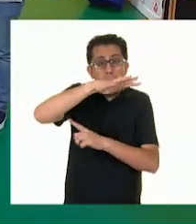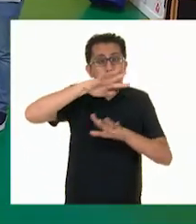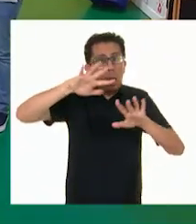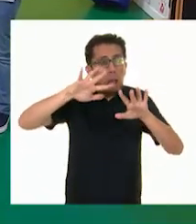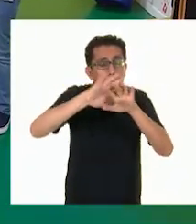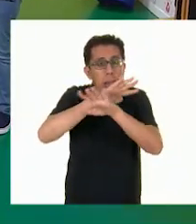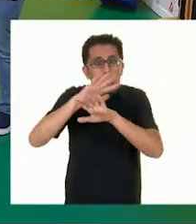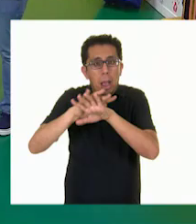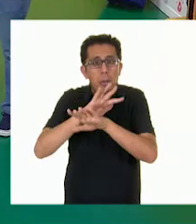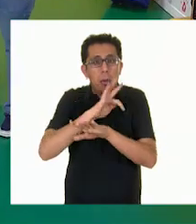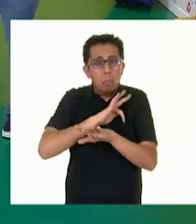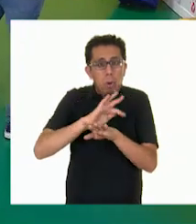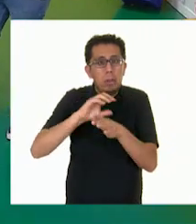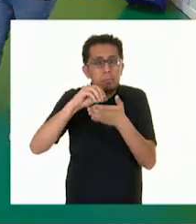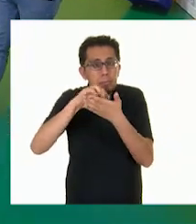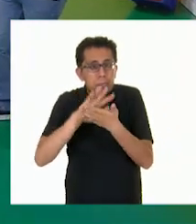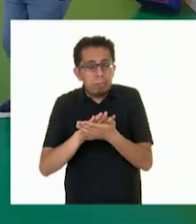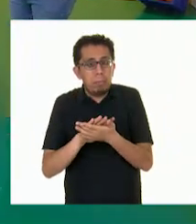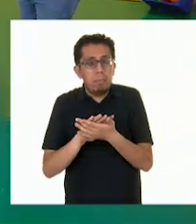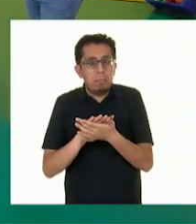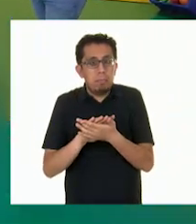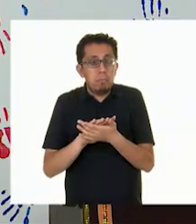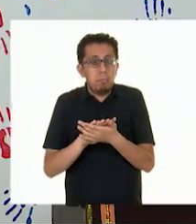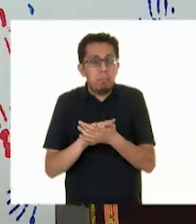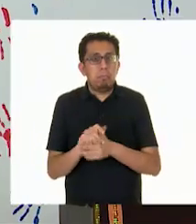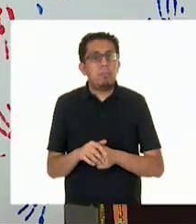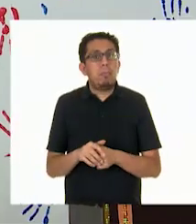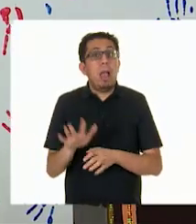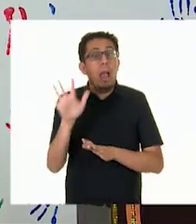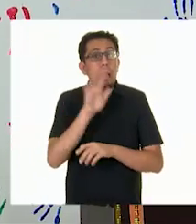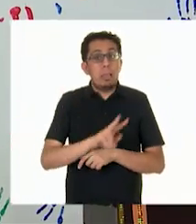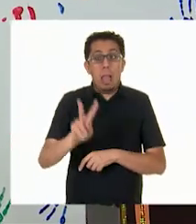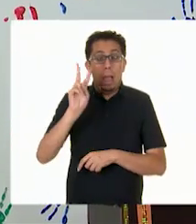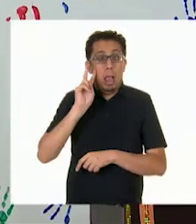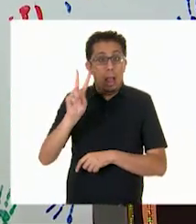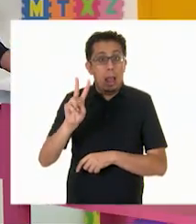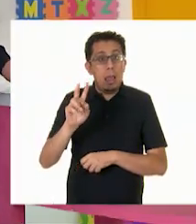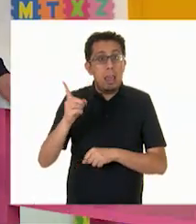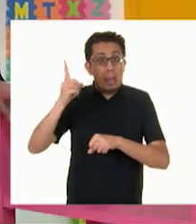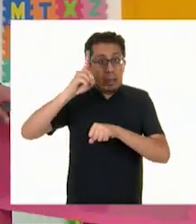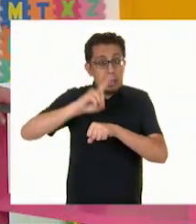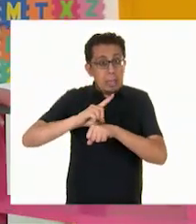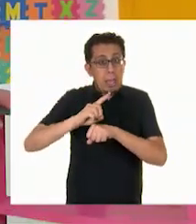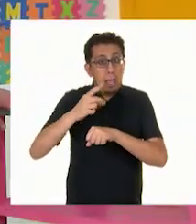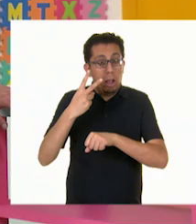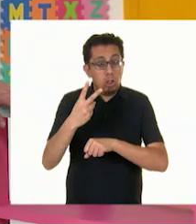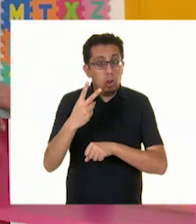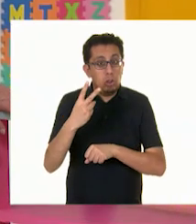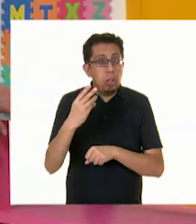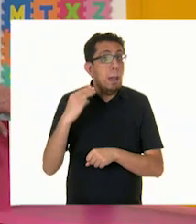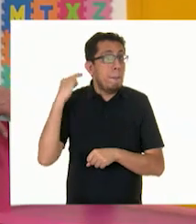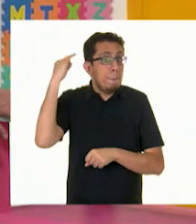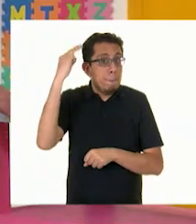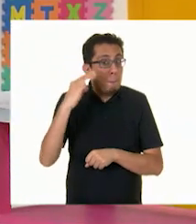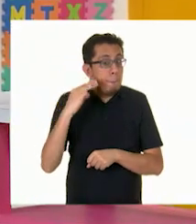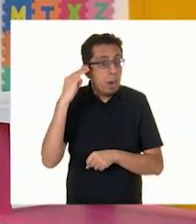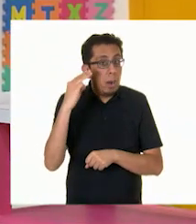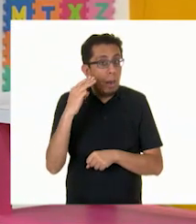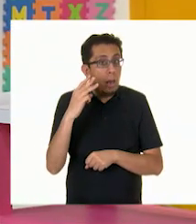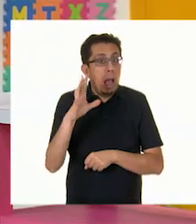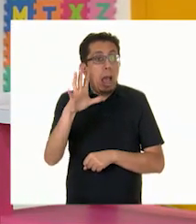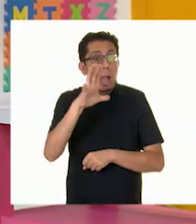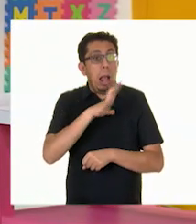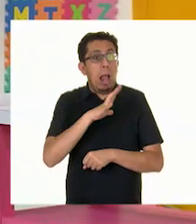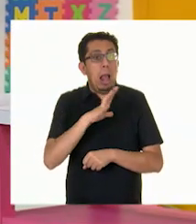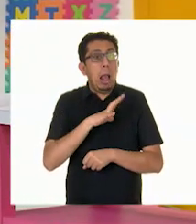o Ujú. que pueden alterarlo o mejorarlo. Y se dieron cuenta que en el día 2 de marzo, estaban